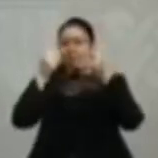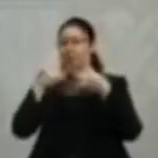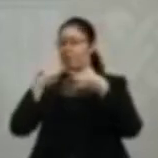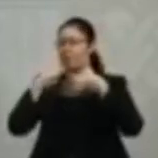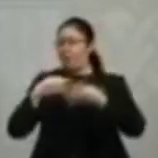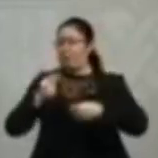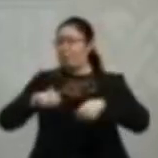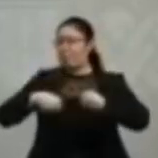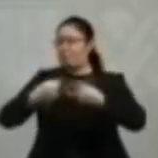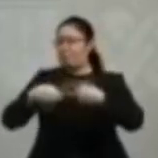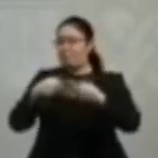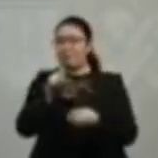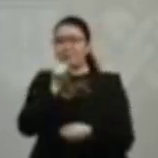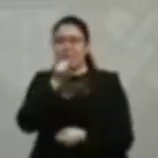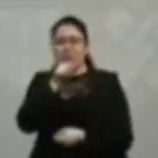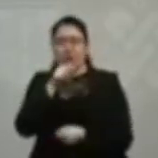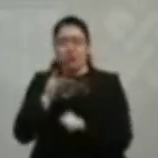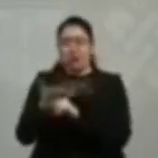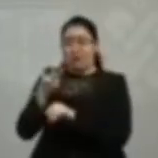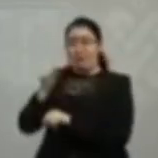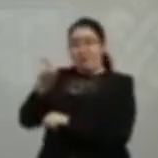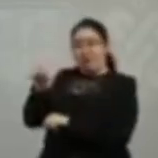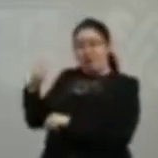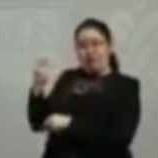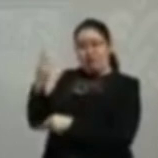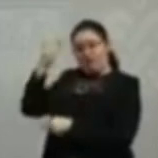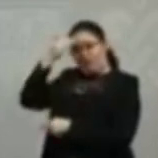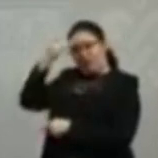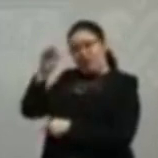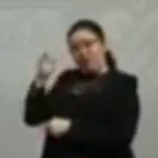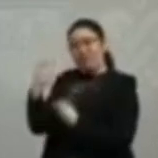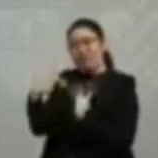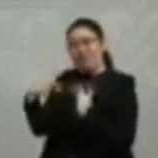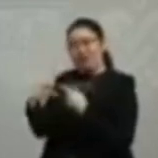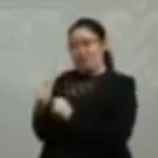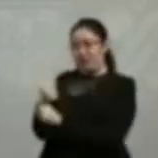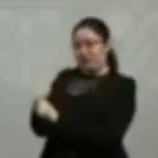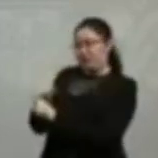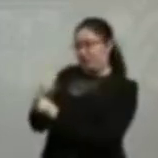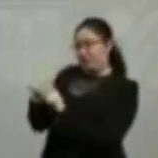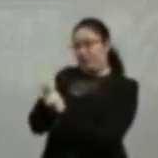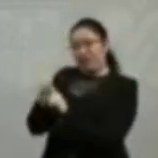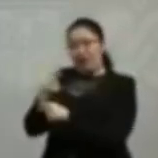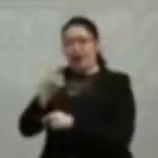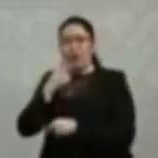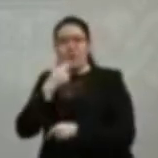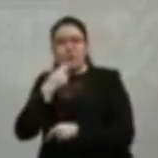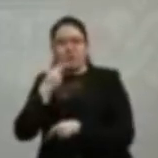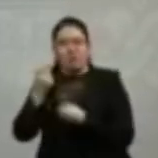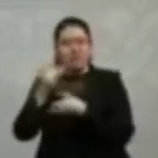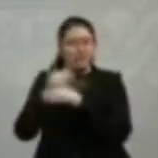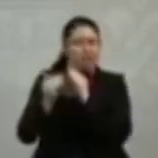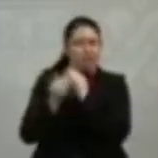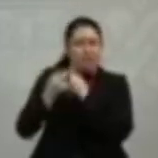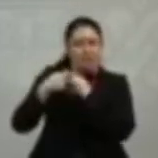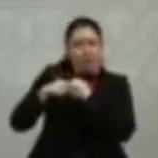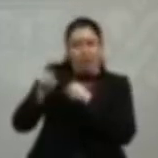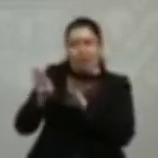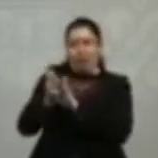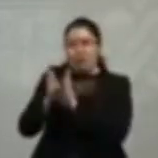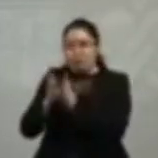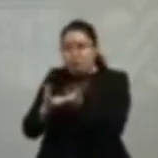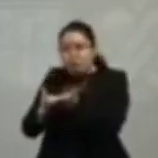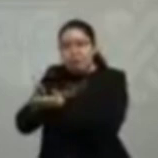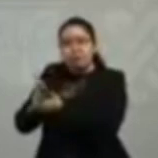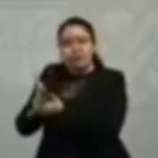Y con este antecedente de agresión a personas y de uso de objetos peligrosos, no había condiciones para